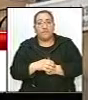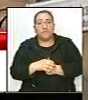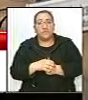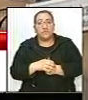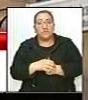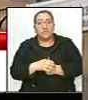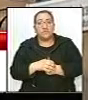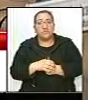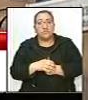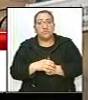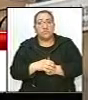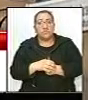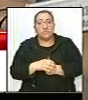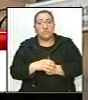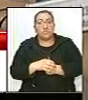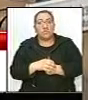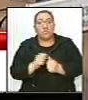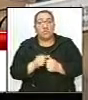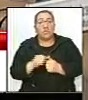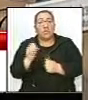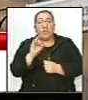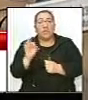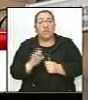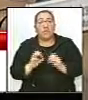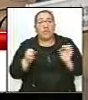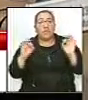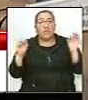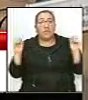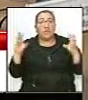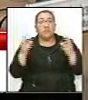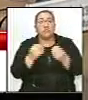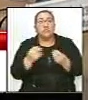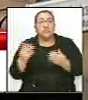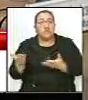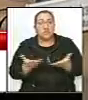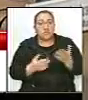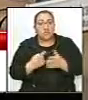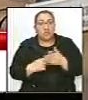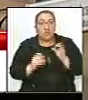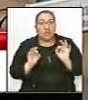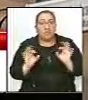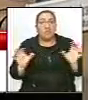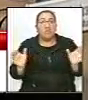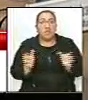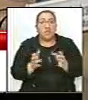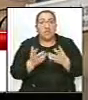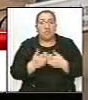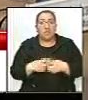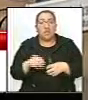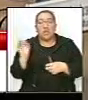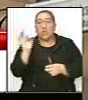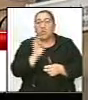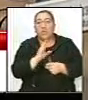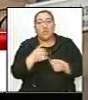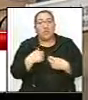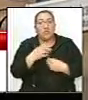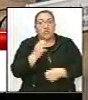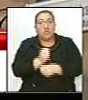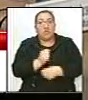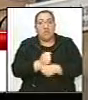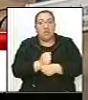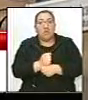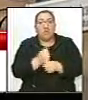levantamiento de la tarifa eléctrica y muchos servicios que para la MIPE, lógico que jamás van a tener su